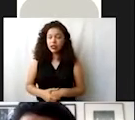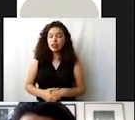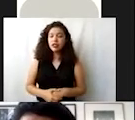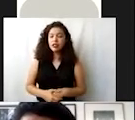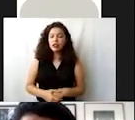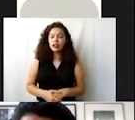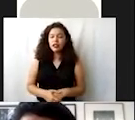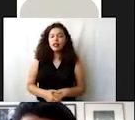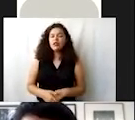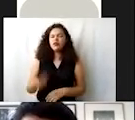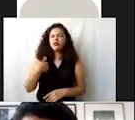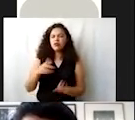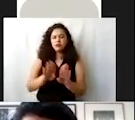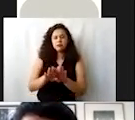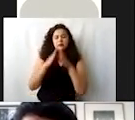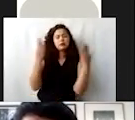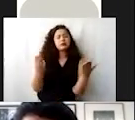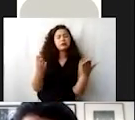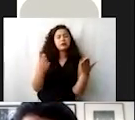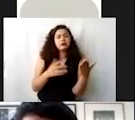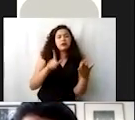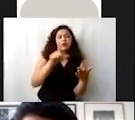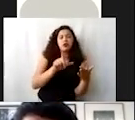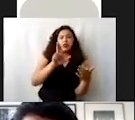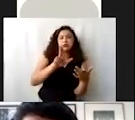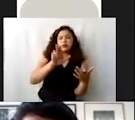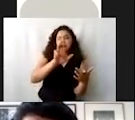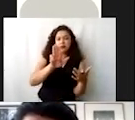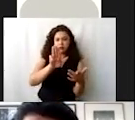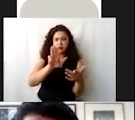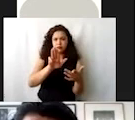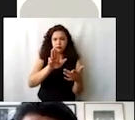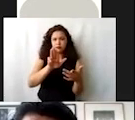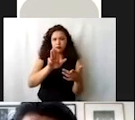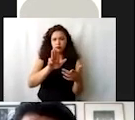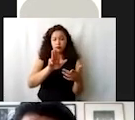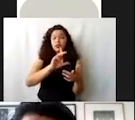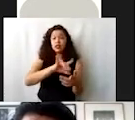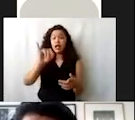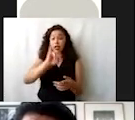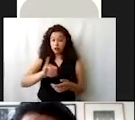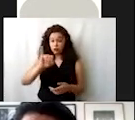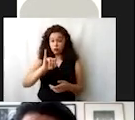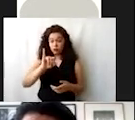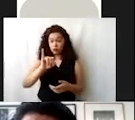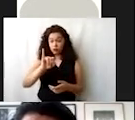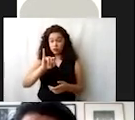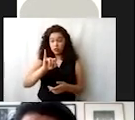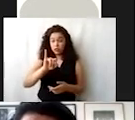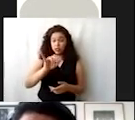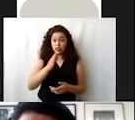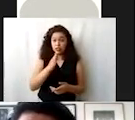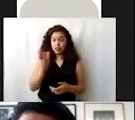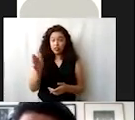lo abrí el lunes, martes, miércoles. A partir del jueves, ese acto